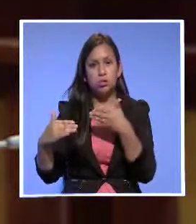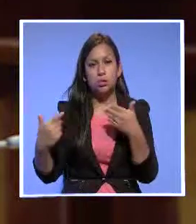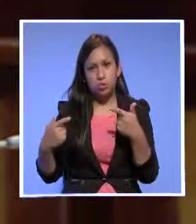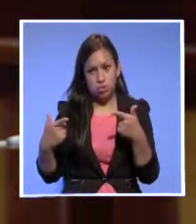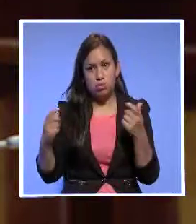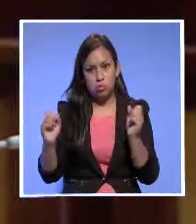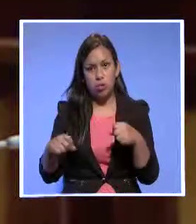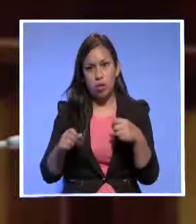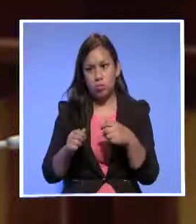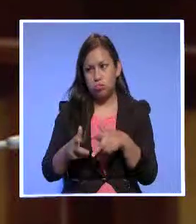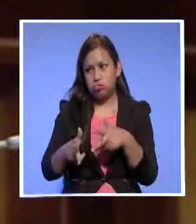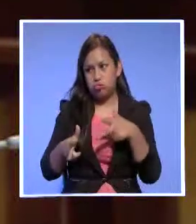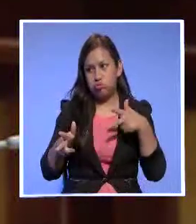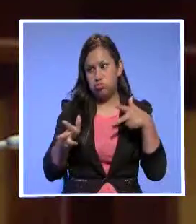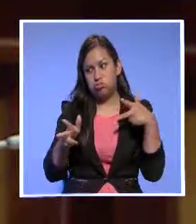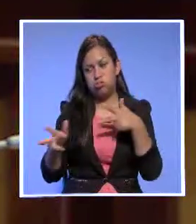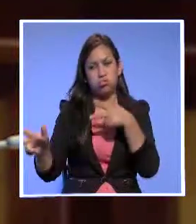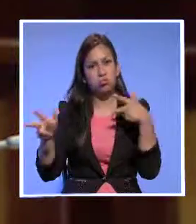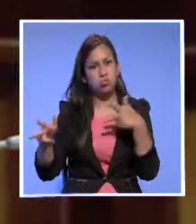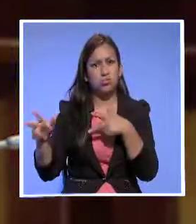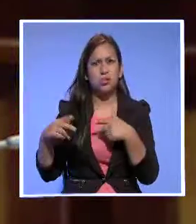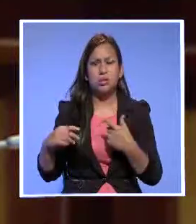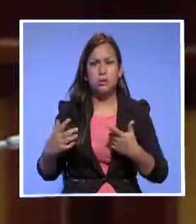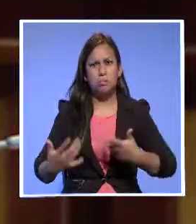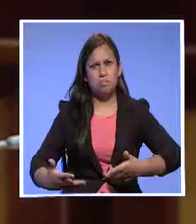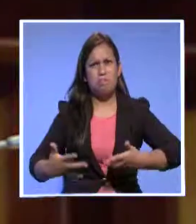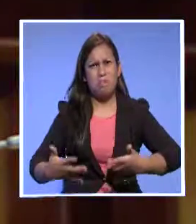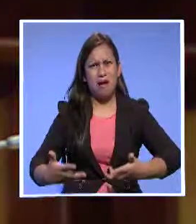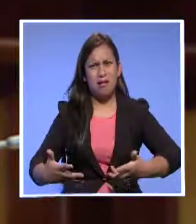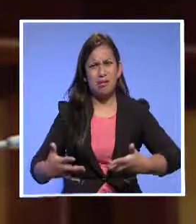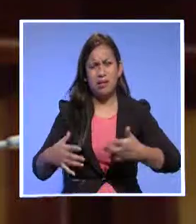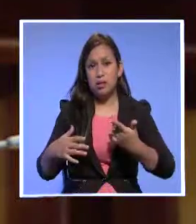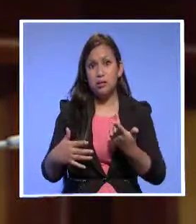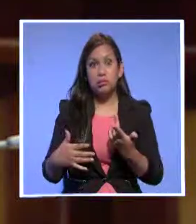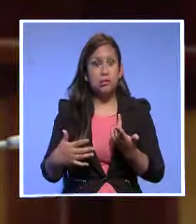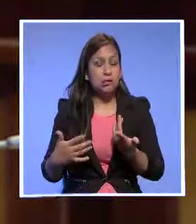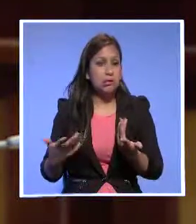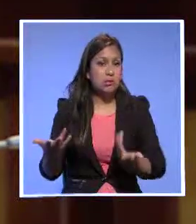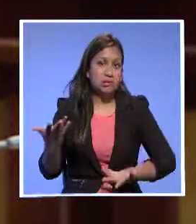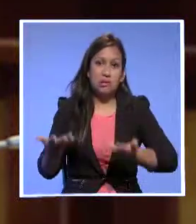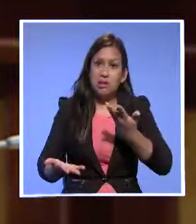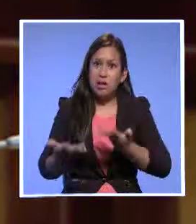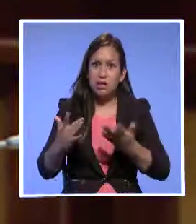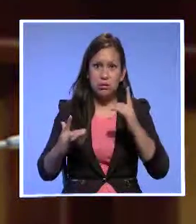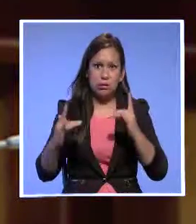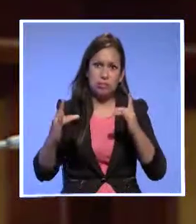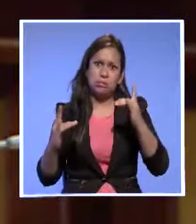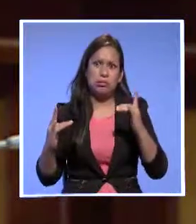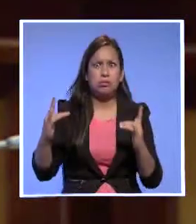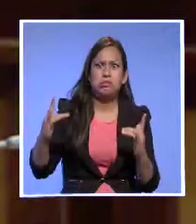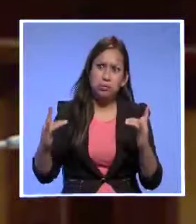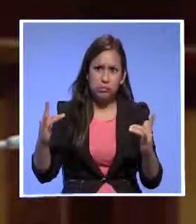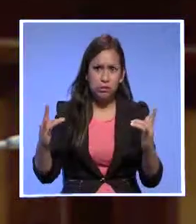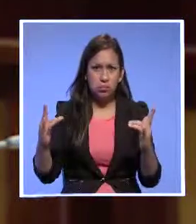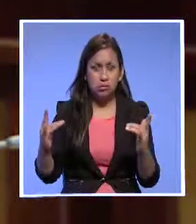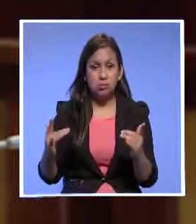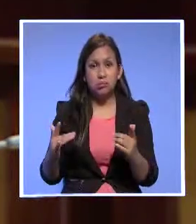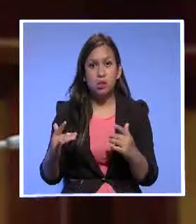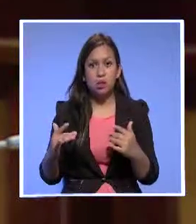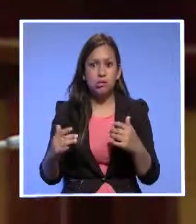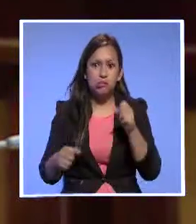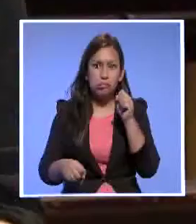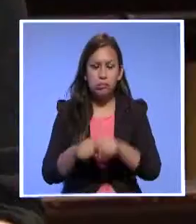vehicular y con vehículos de alto tonelaje que en cualquier momento nos podría debilitar y como consecuencia quedar incomunicado